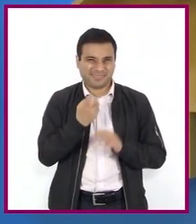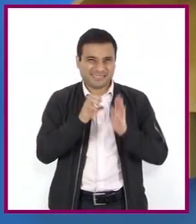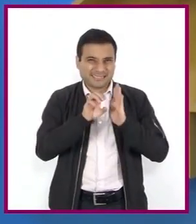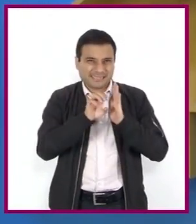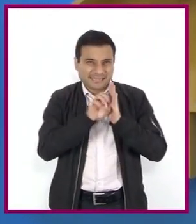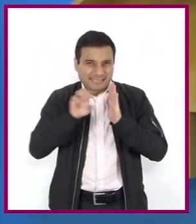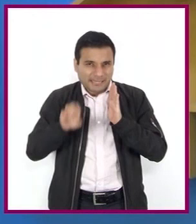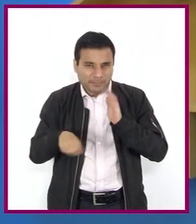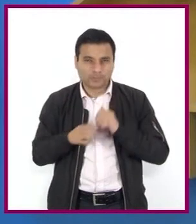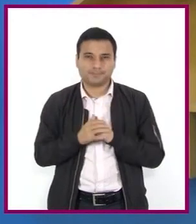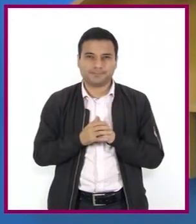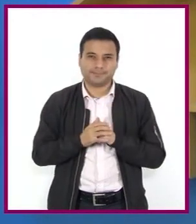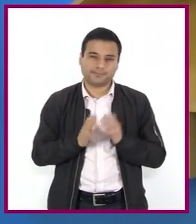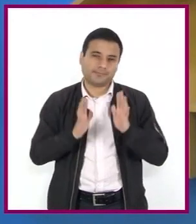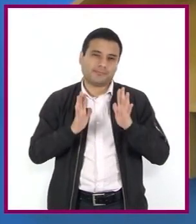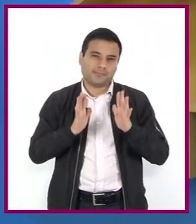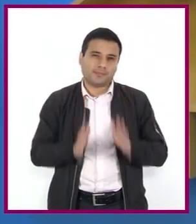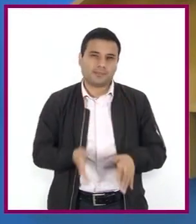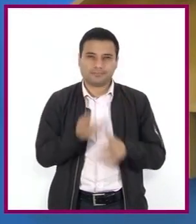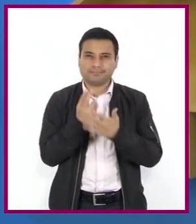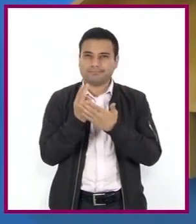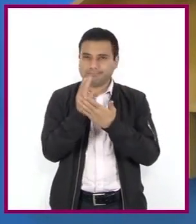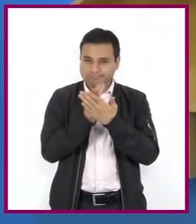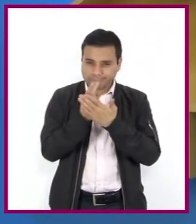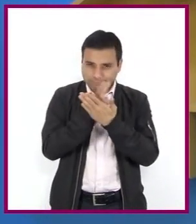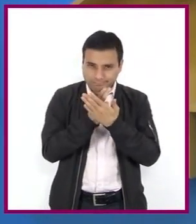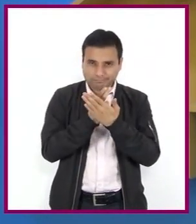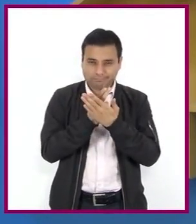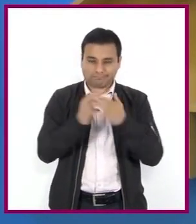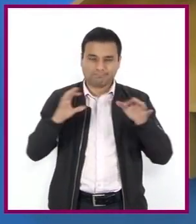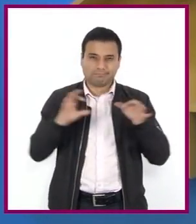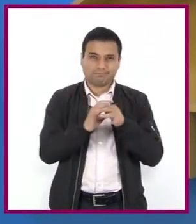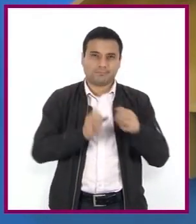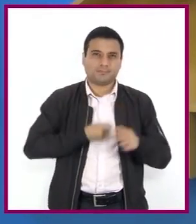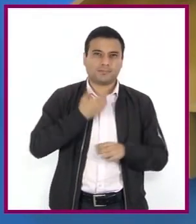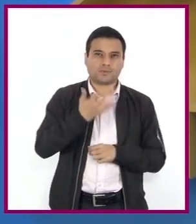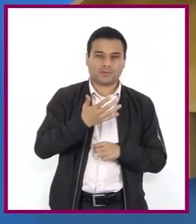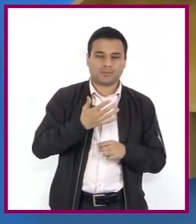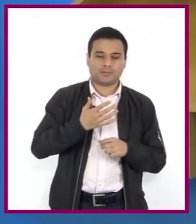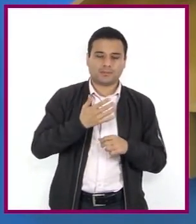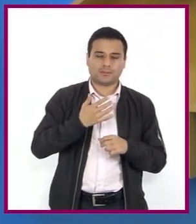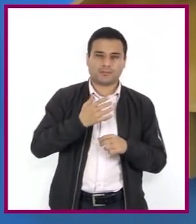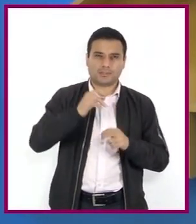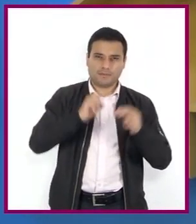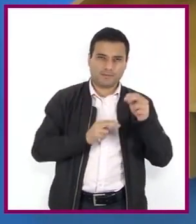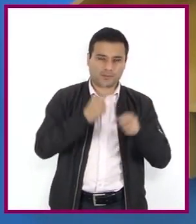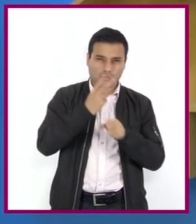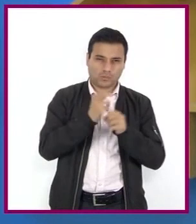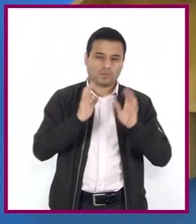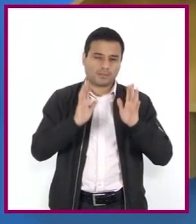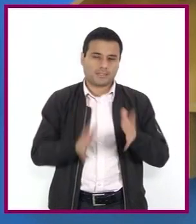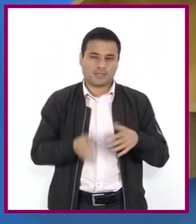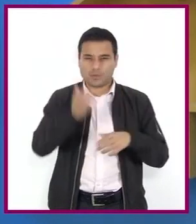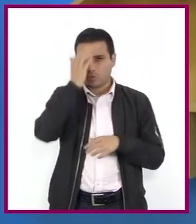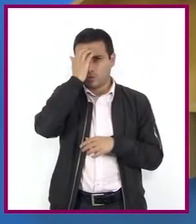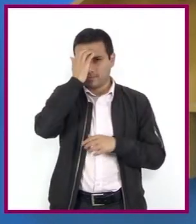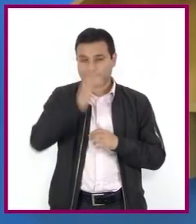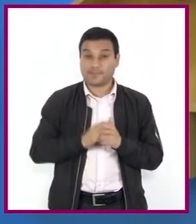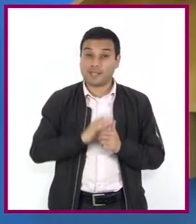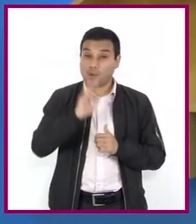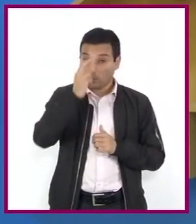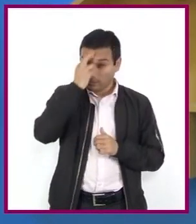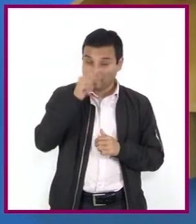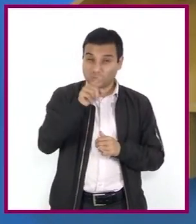hemos terminado con el estudio de la gráfica de expresiones cuadráticas. Siempre tengan presente que se debe de tener orden